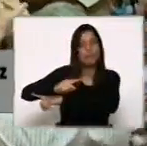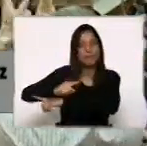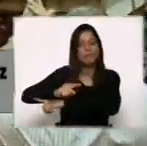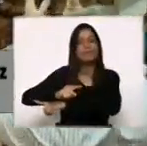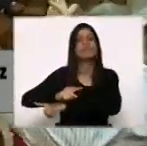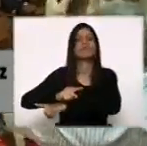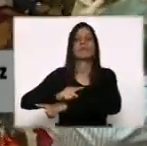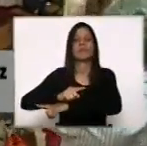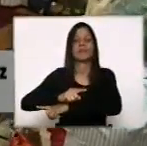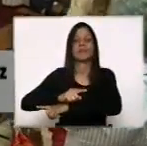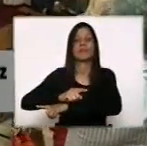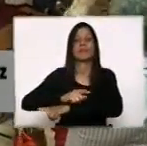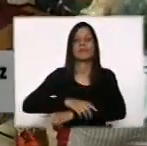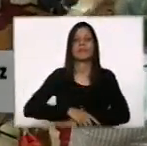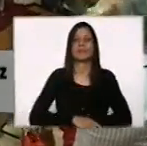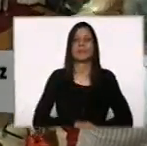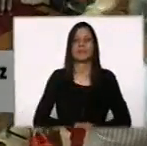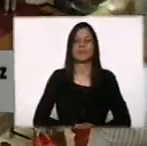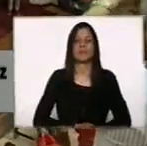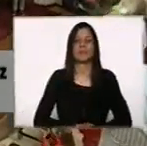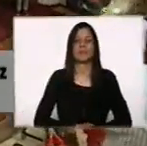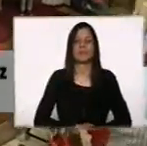Hugo Chávez.